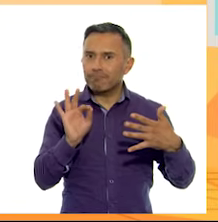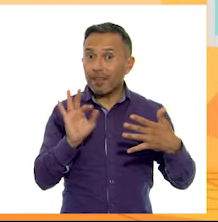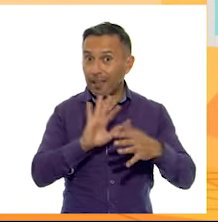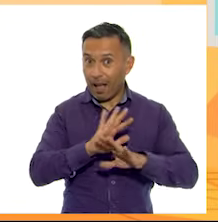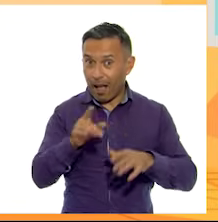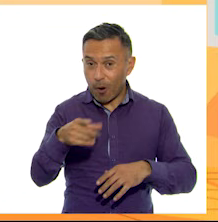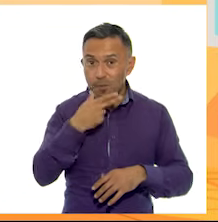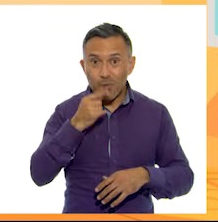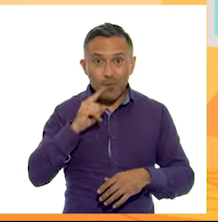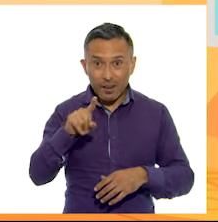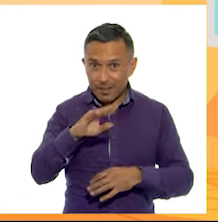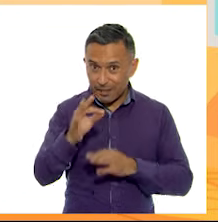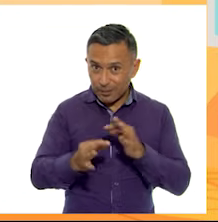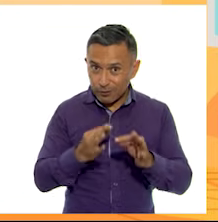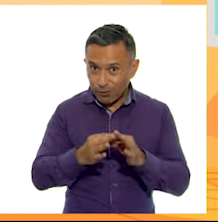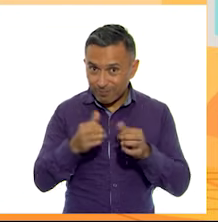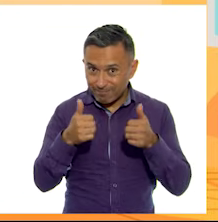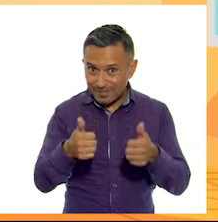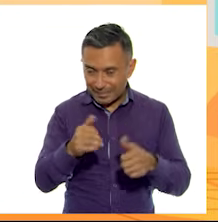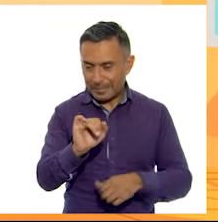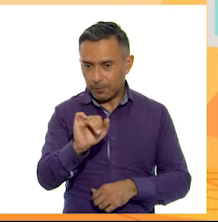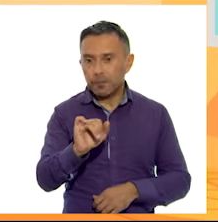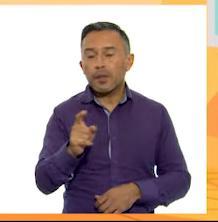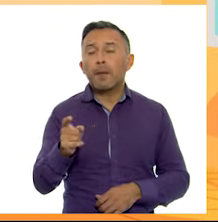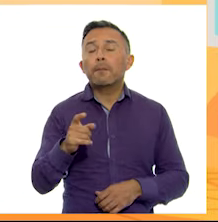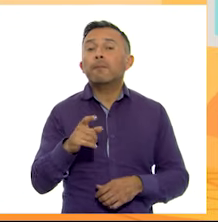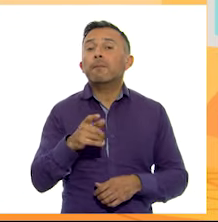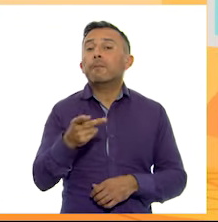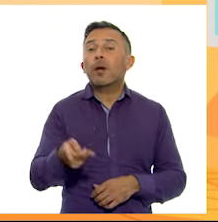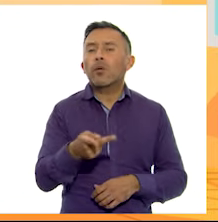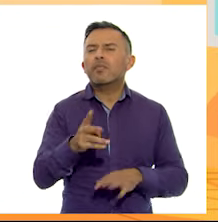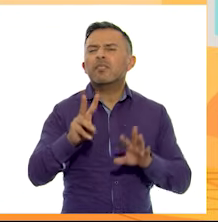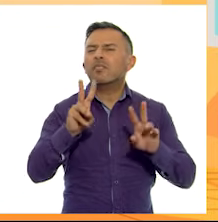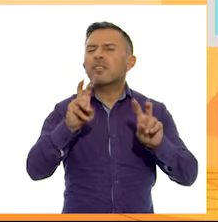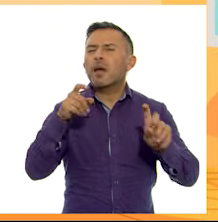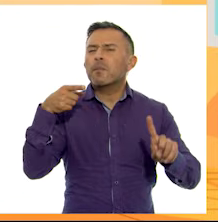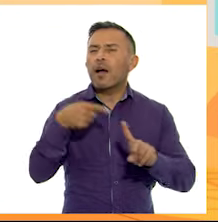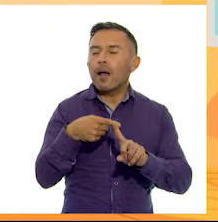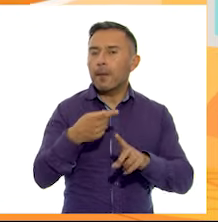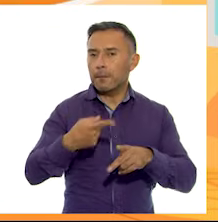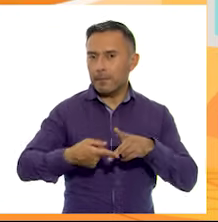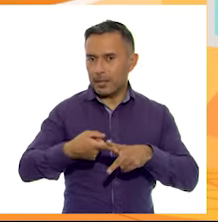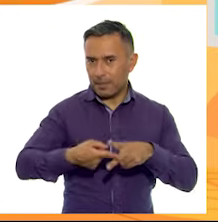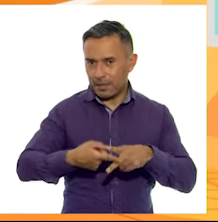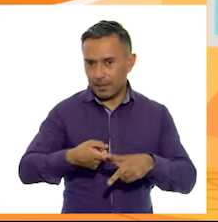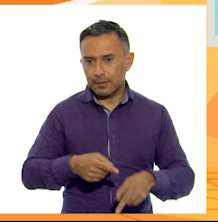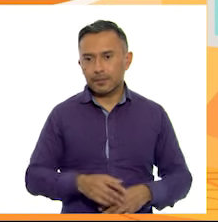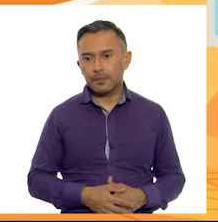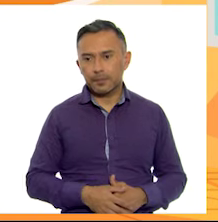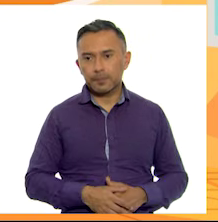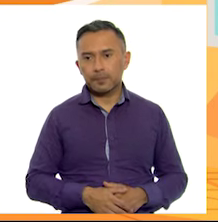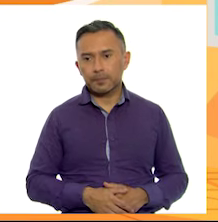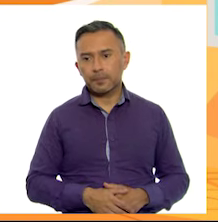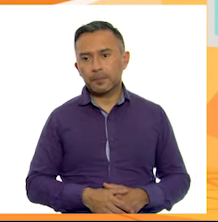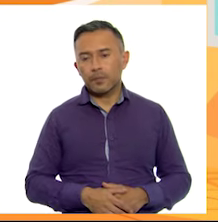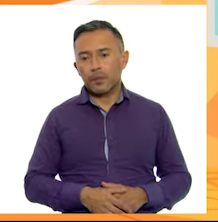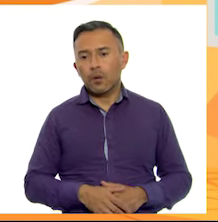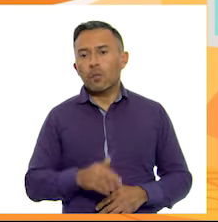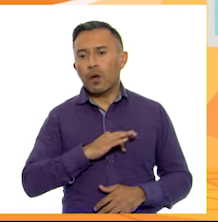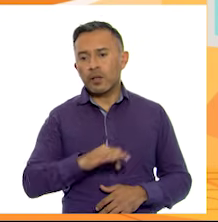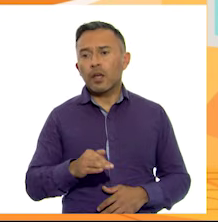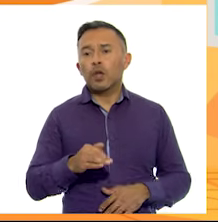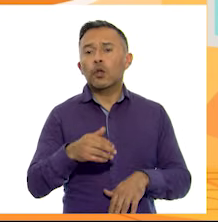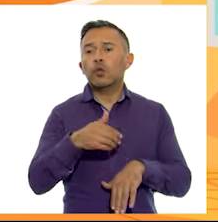listas? ¡Sí! La pregunta pertenece al eje temático matemáticas. ¿Qué operación aritmética consiste